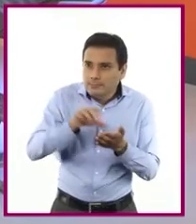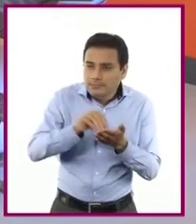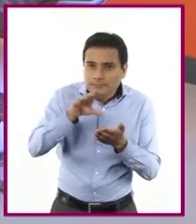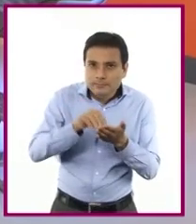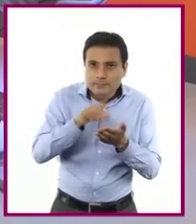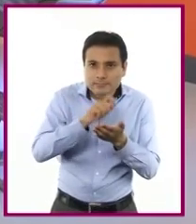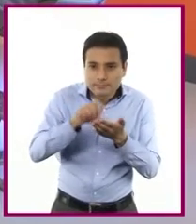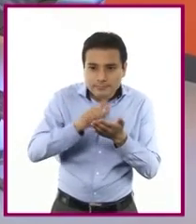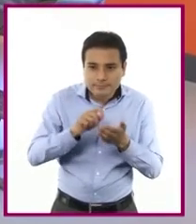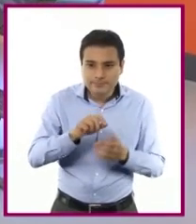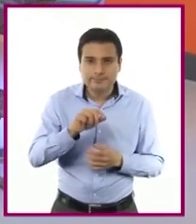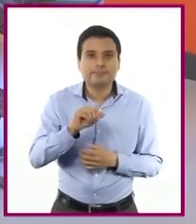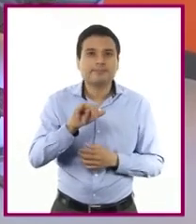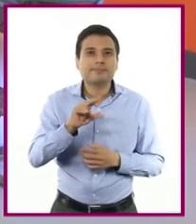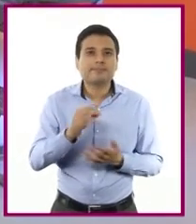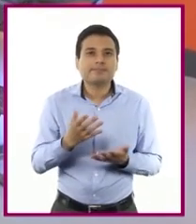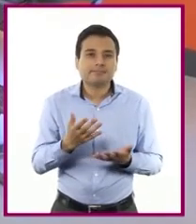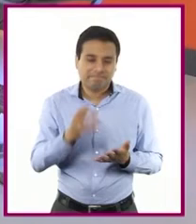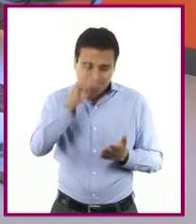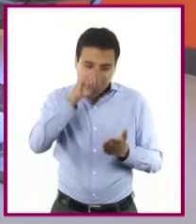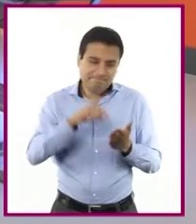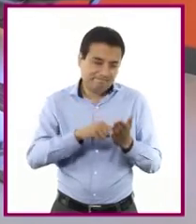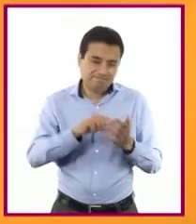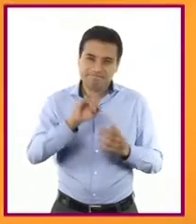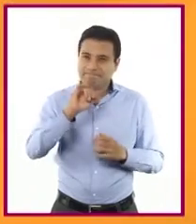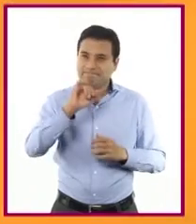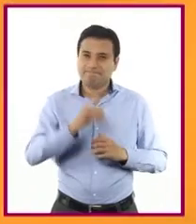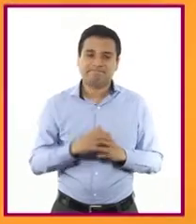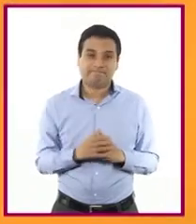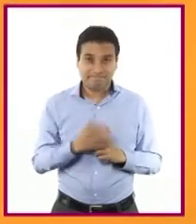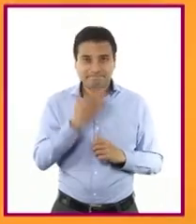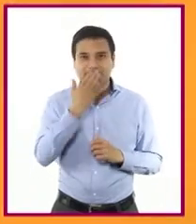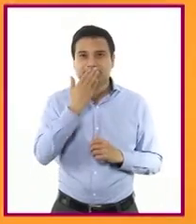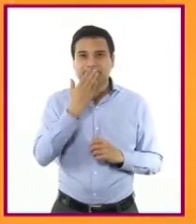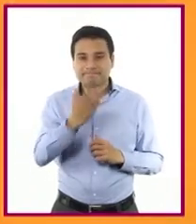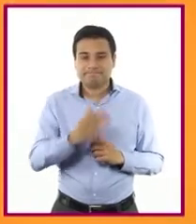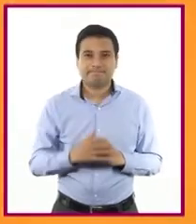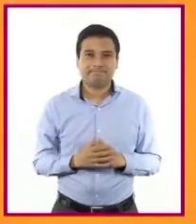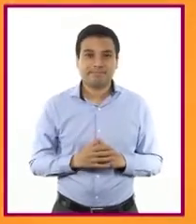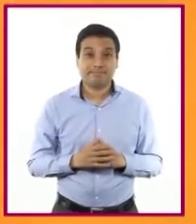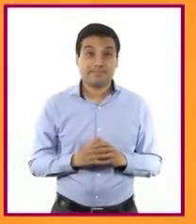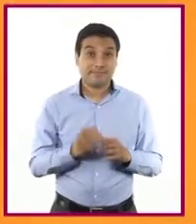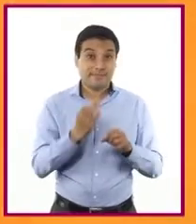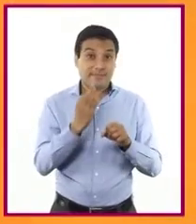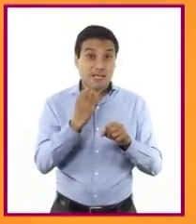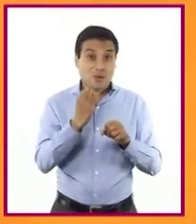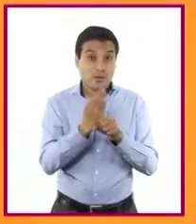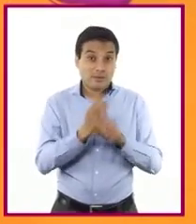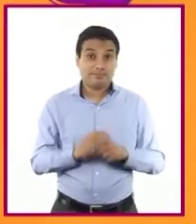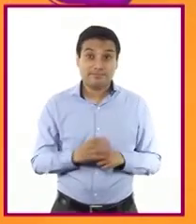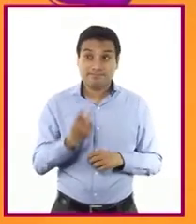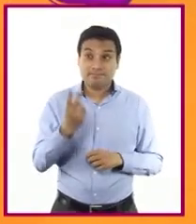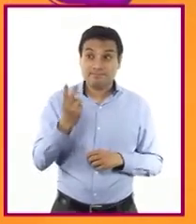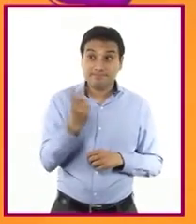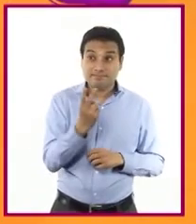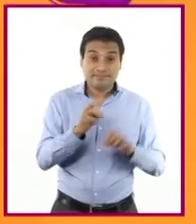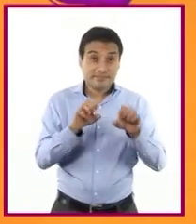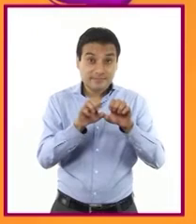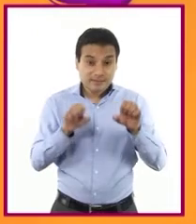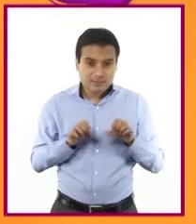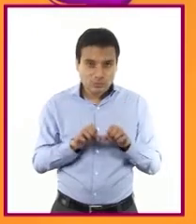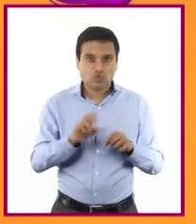particularidades de las estructuras básicas de la célula. Entonces, hasta el momento, ambos equipos llevan